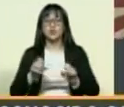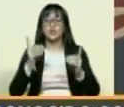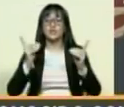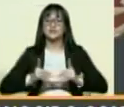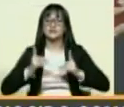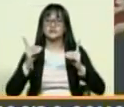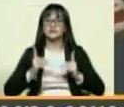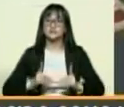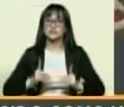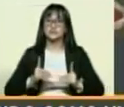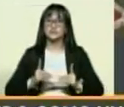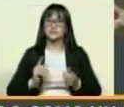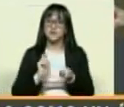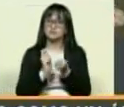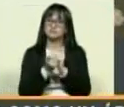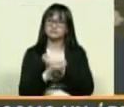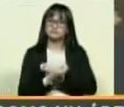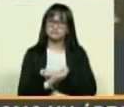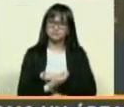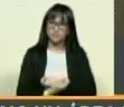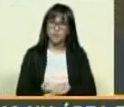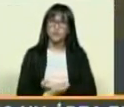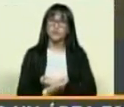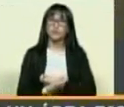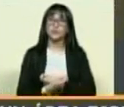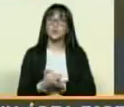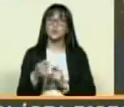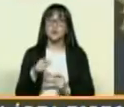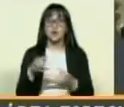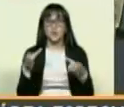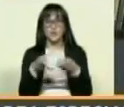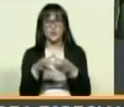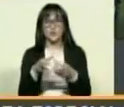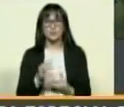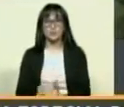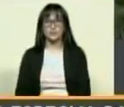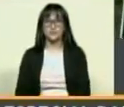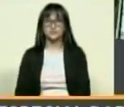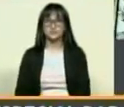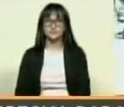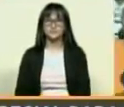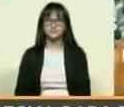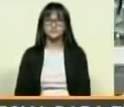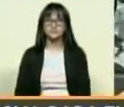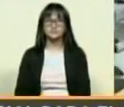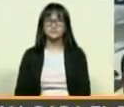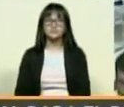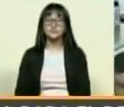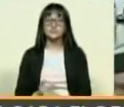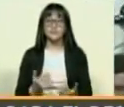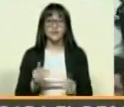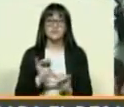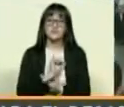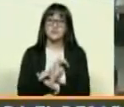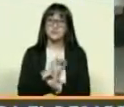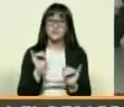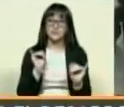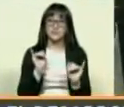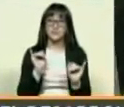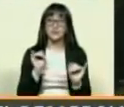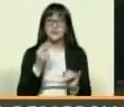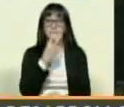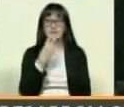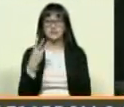en aras de la reestructuración de esta organización. Entonces, de esta manera concluye la 23ª